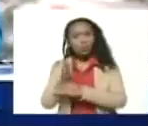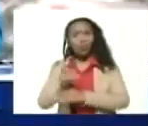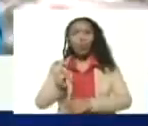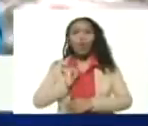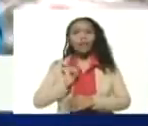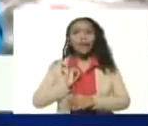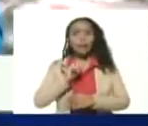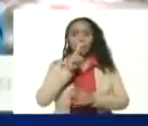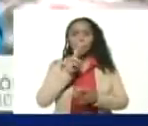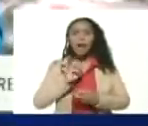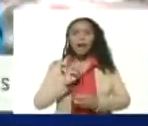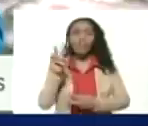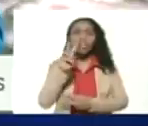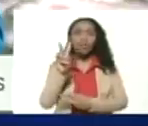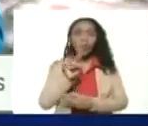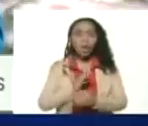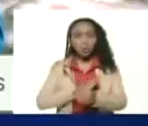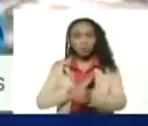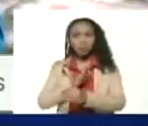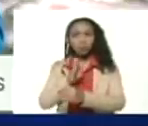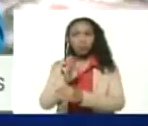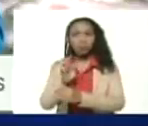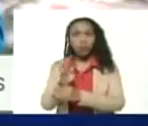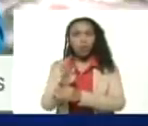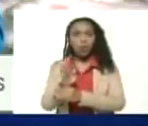sucursal del Banco de Venezuela